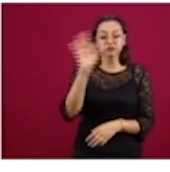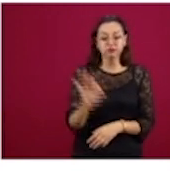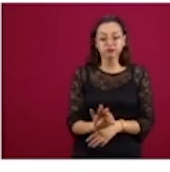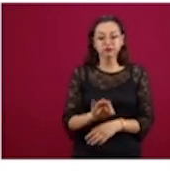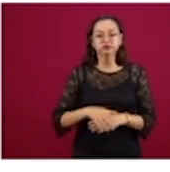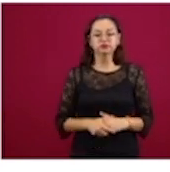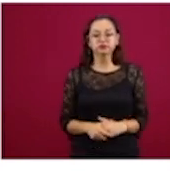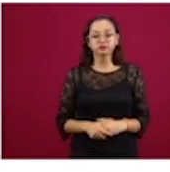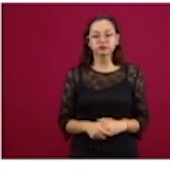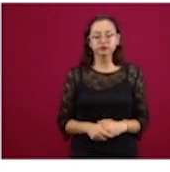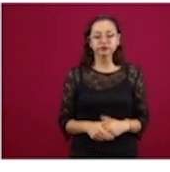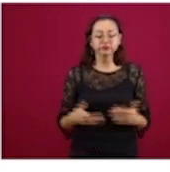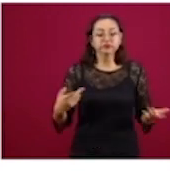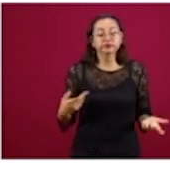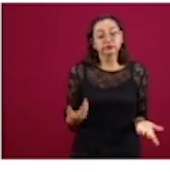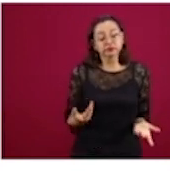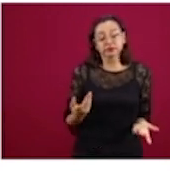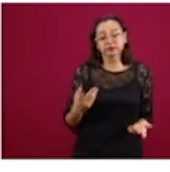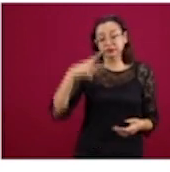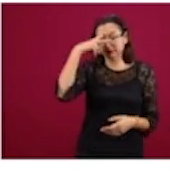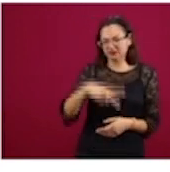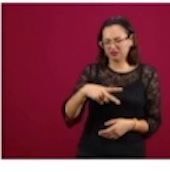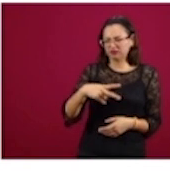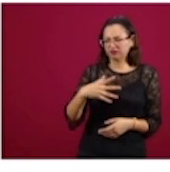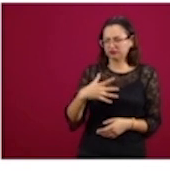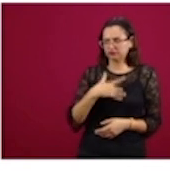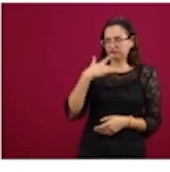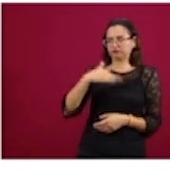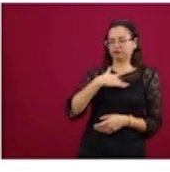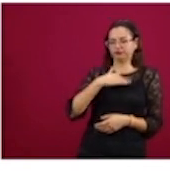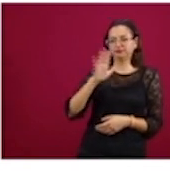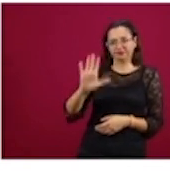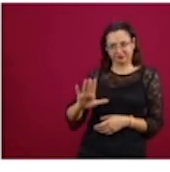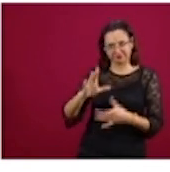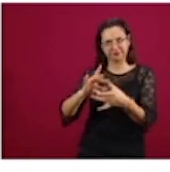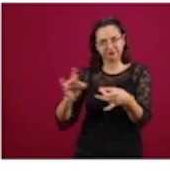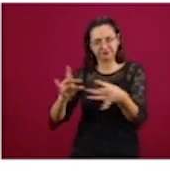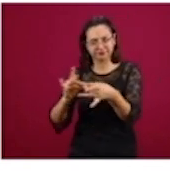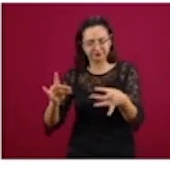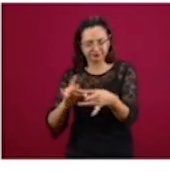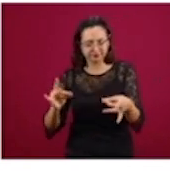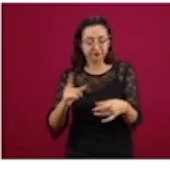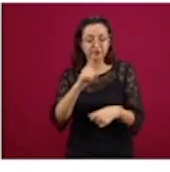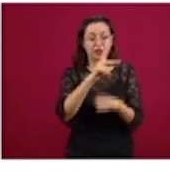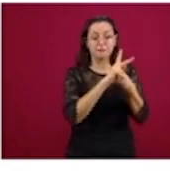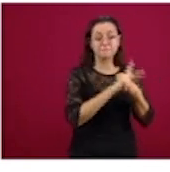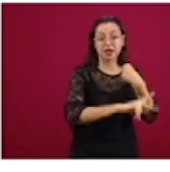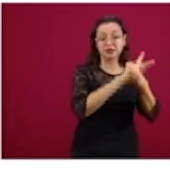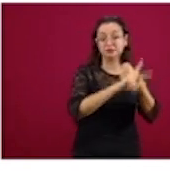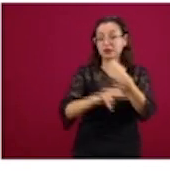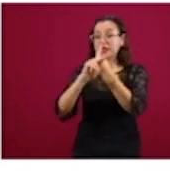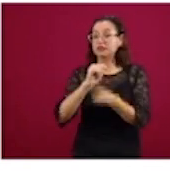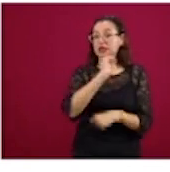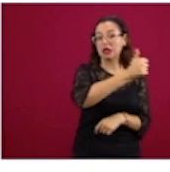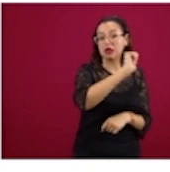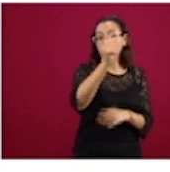De México, ¿qué explicamos? Nosotros dijimos, cada país debe de hacer el recorte de acuerdo a